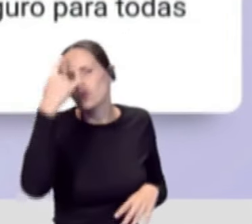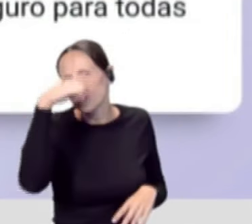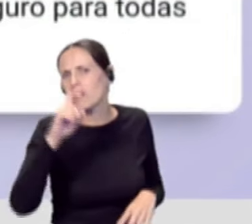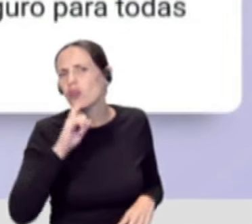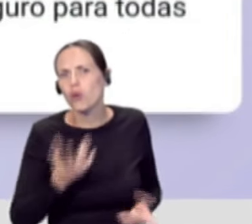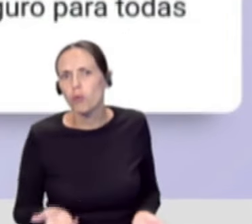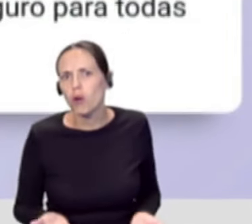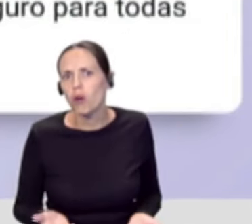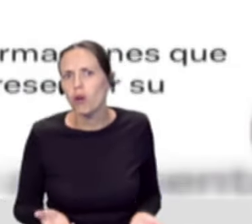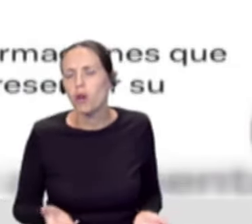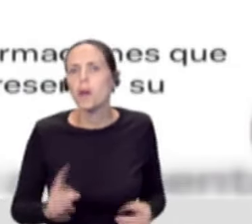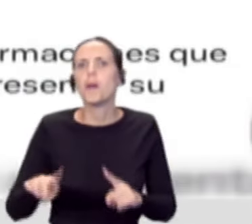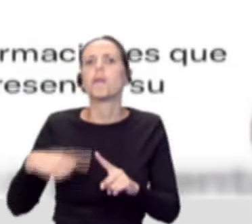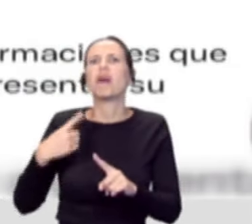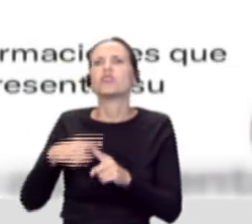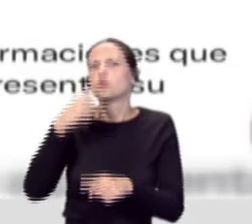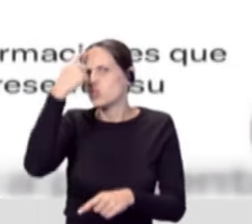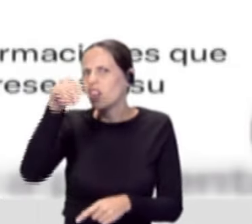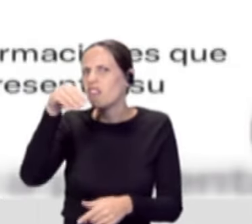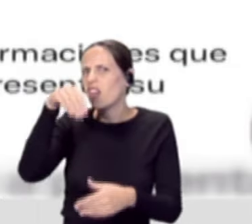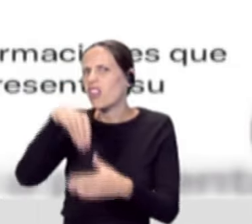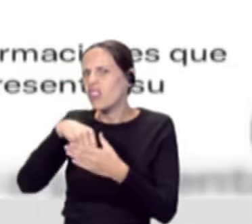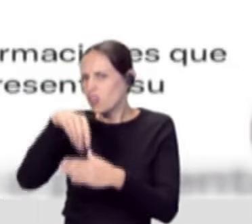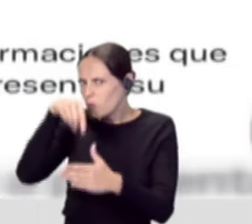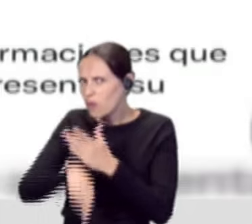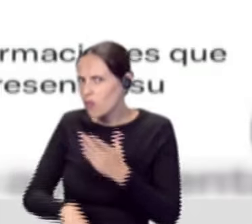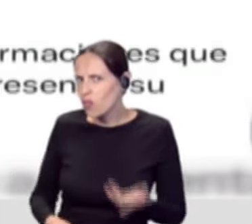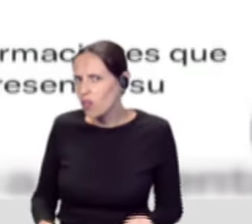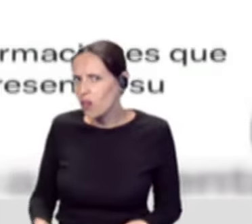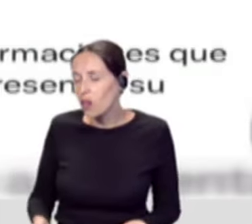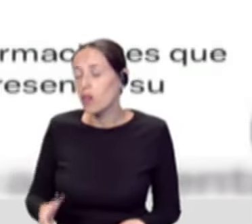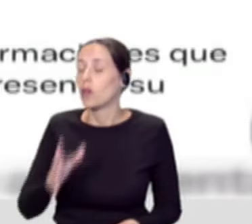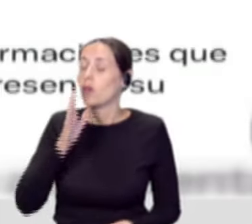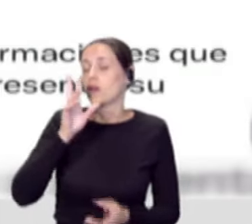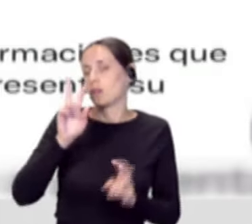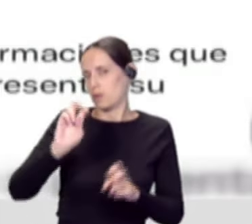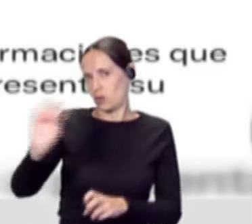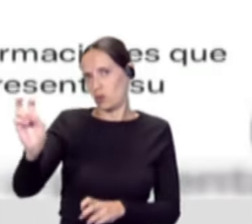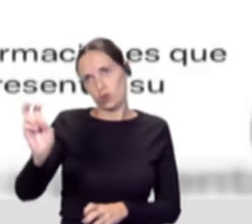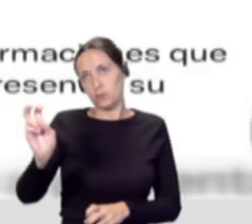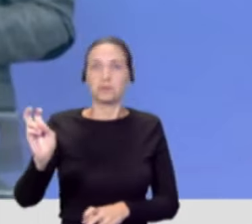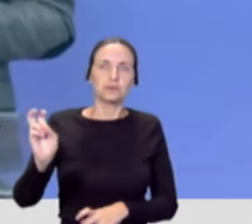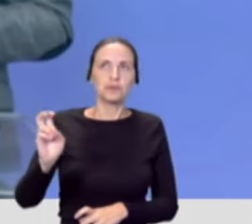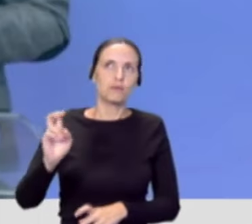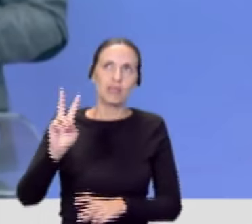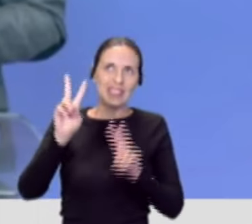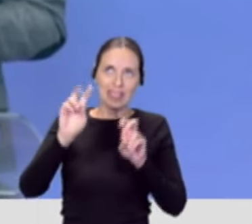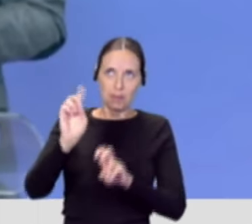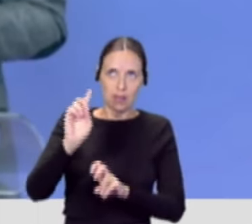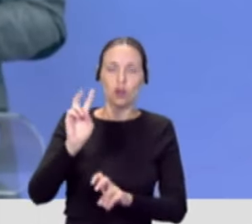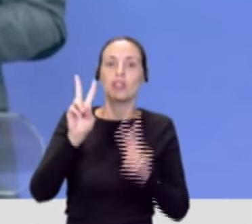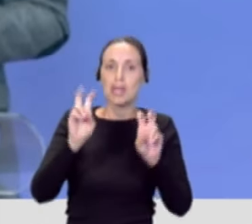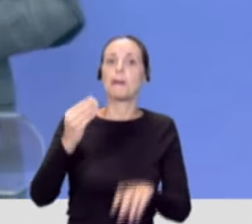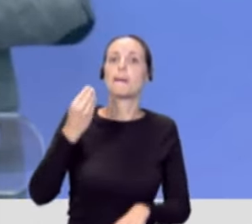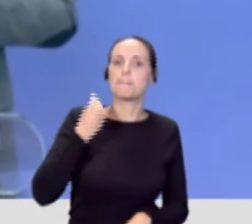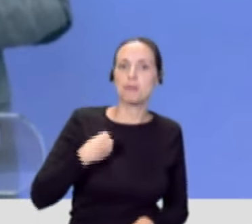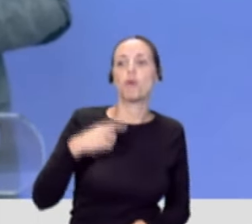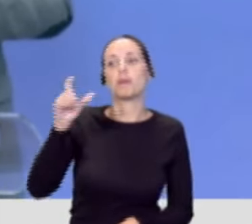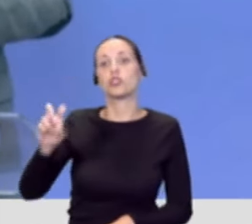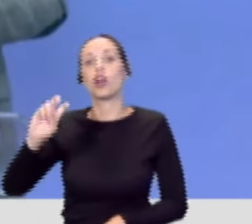hasta qué punto lo sabían? Porque también, por ejemplo, y cambiando de tema, bueno, cambiando de personaje, Ábalos también